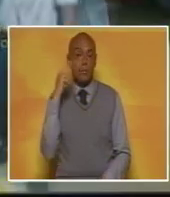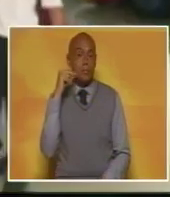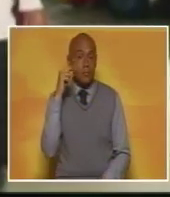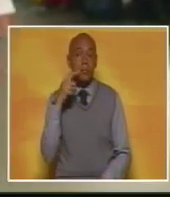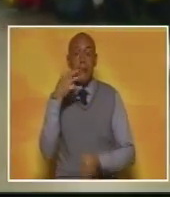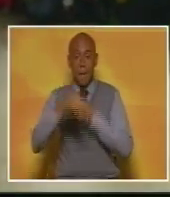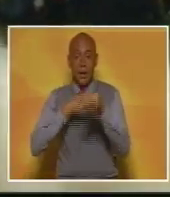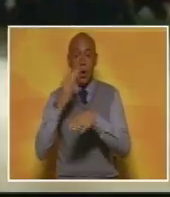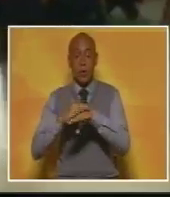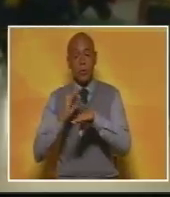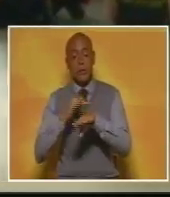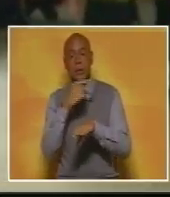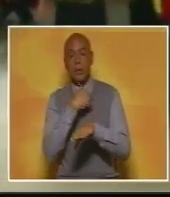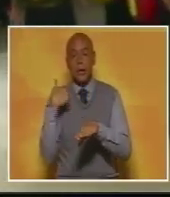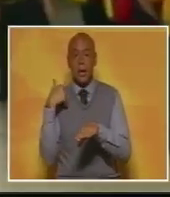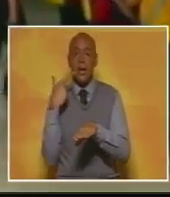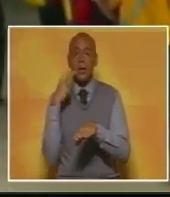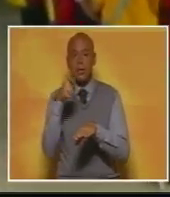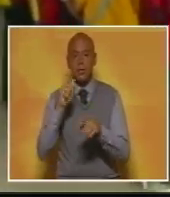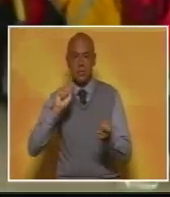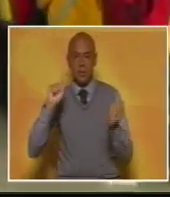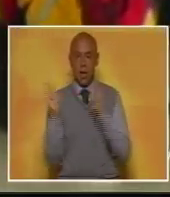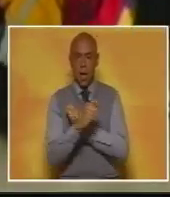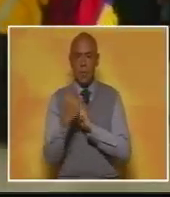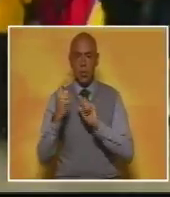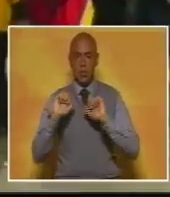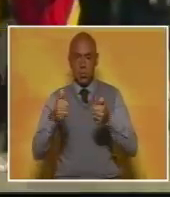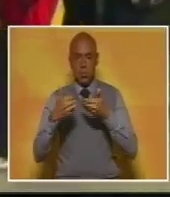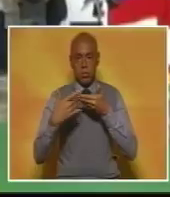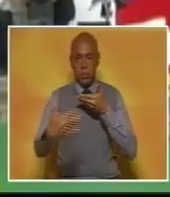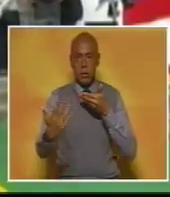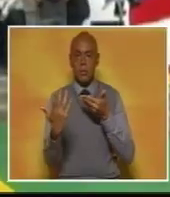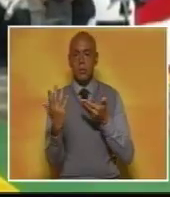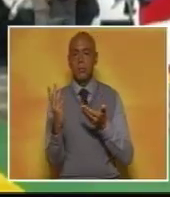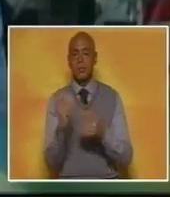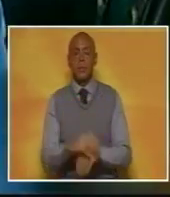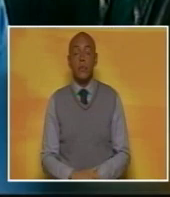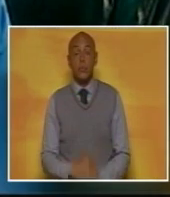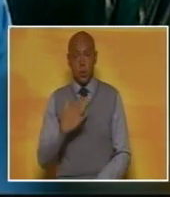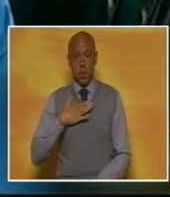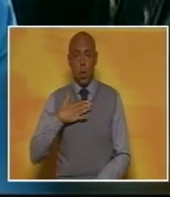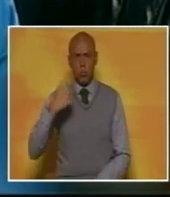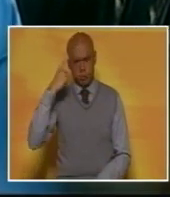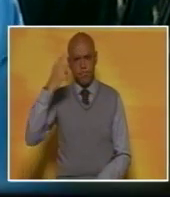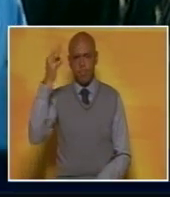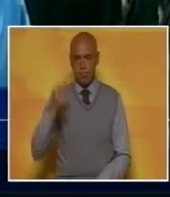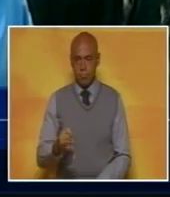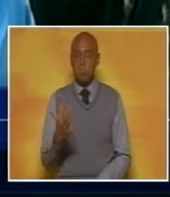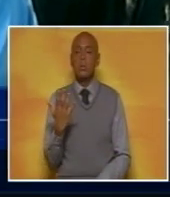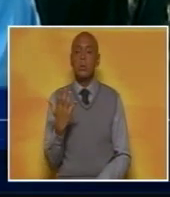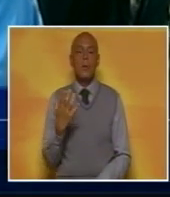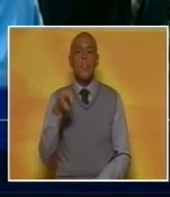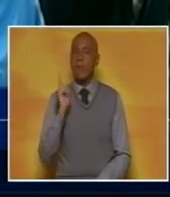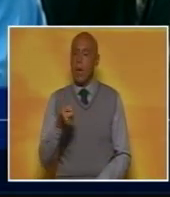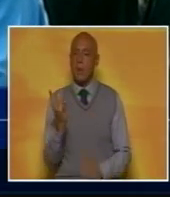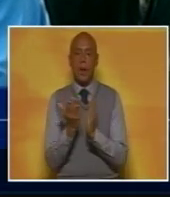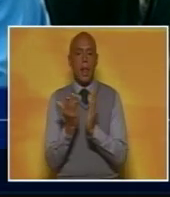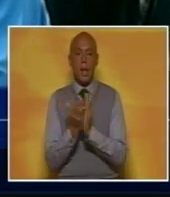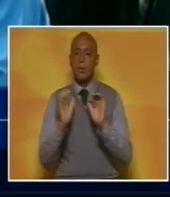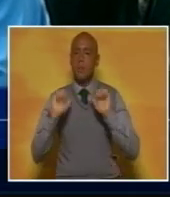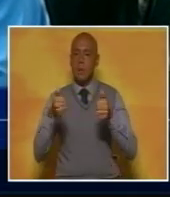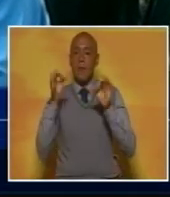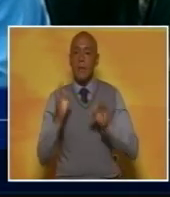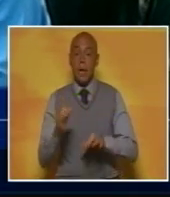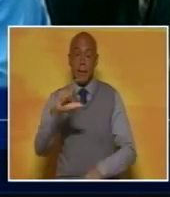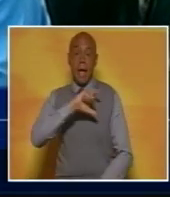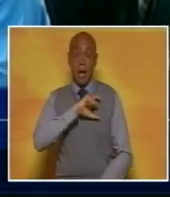la posibilidad de plantear un cambio en el inicio del periodo escolar. Yo estoy convencido de que las clases deben comenzar en enero. Y